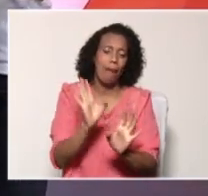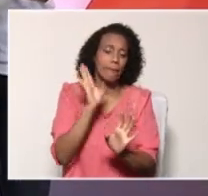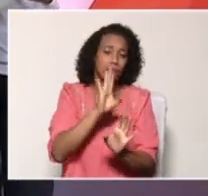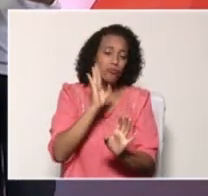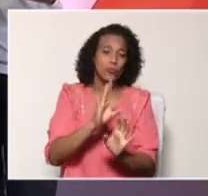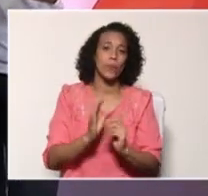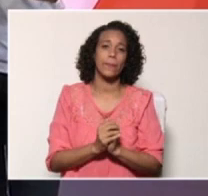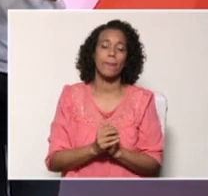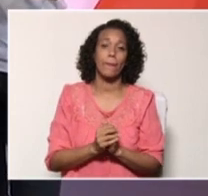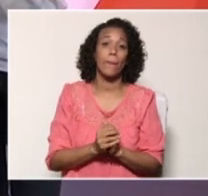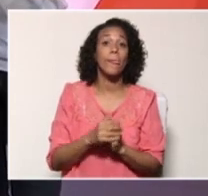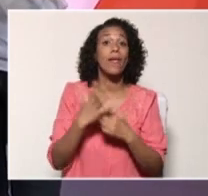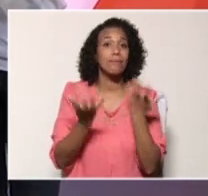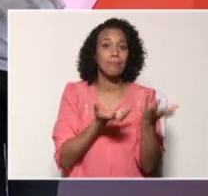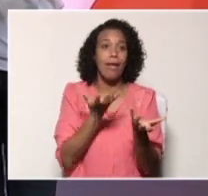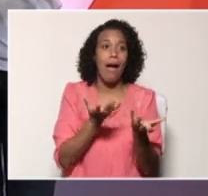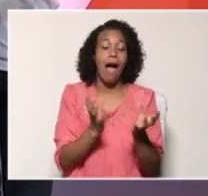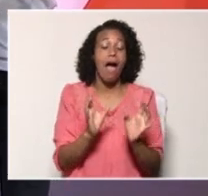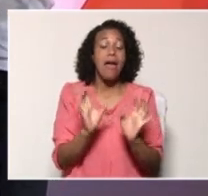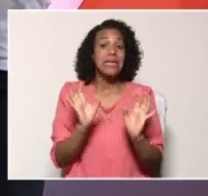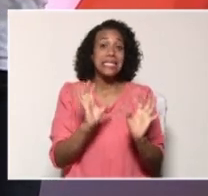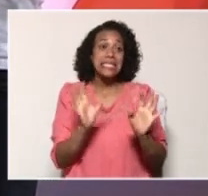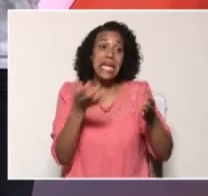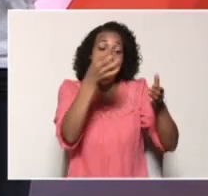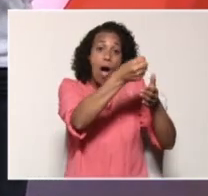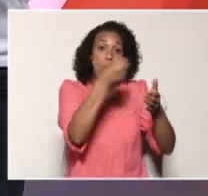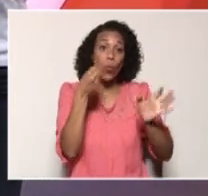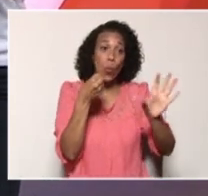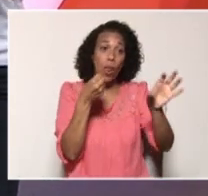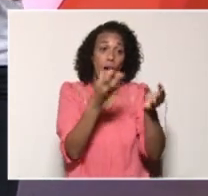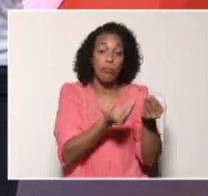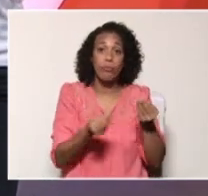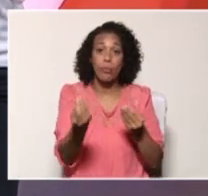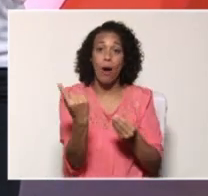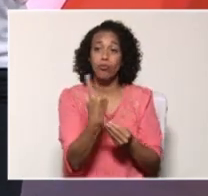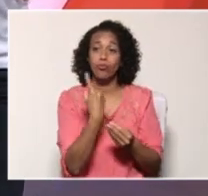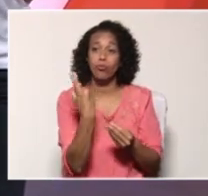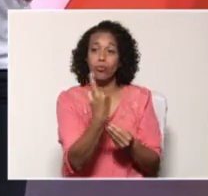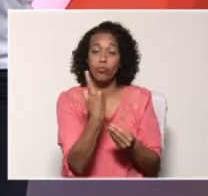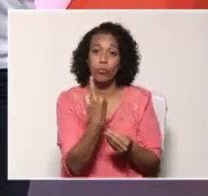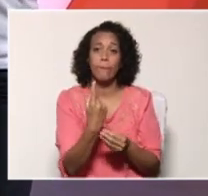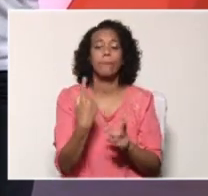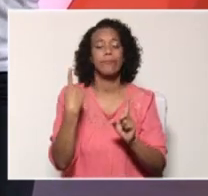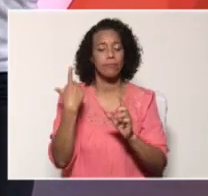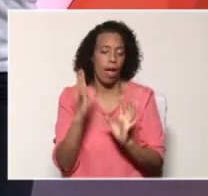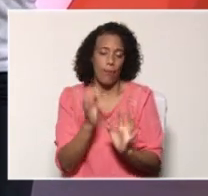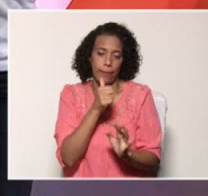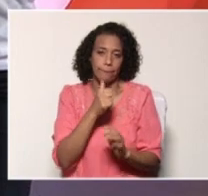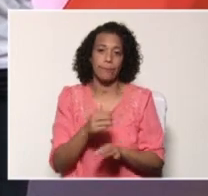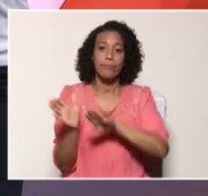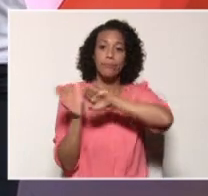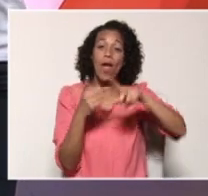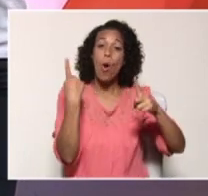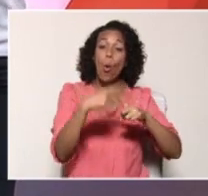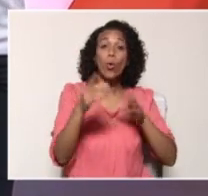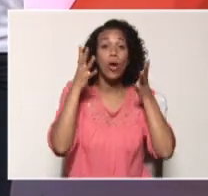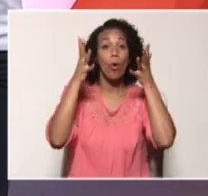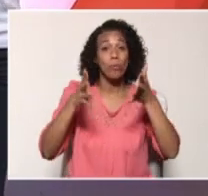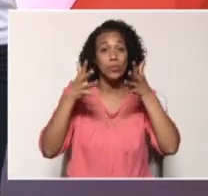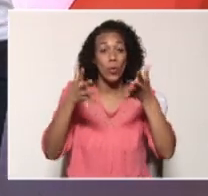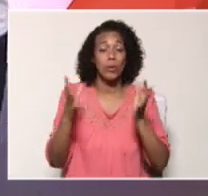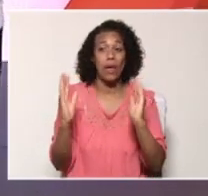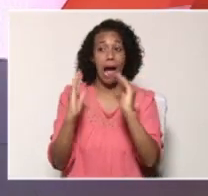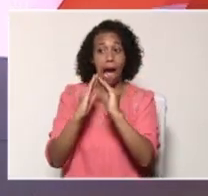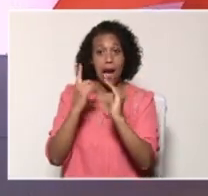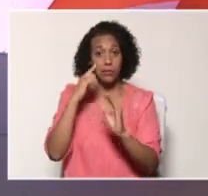consumir, entonces vamos a calentarlos muy bien. Sí, señor. Vamos entonces con otras recomendaciones que tú en casa